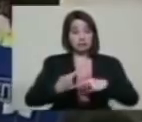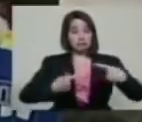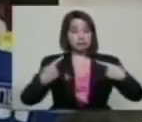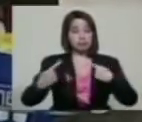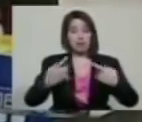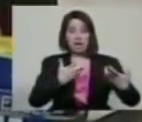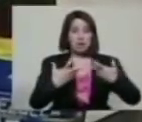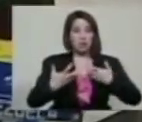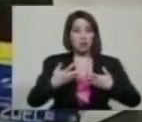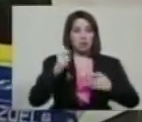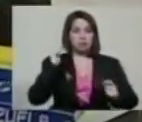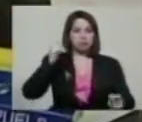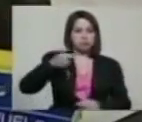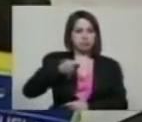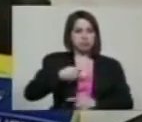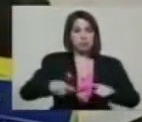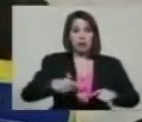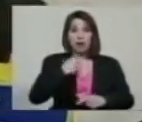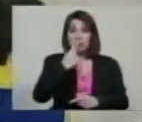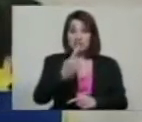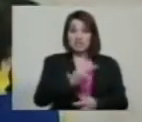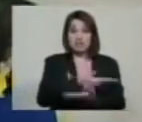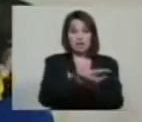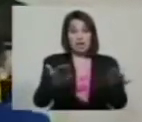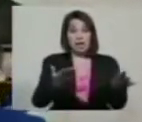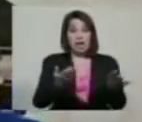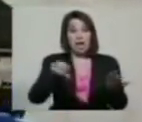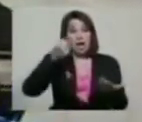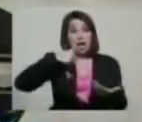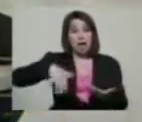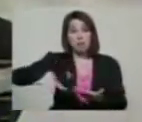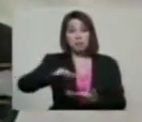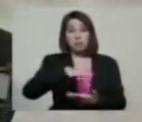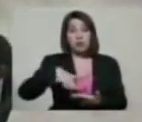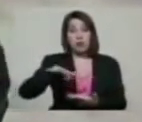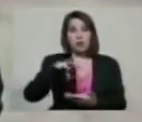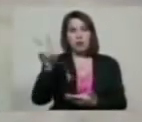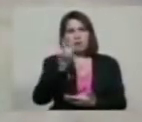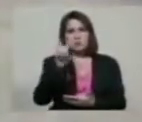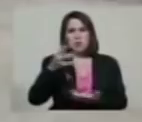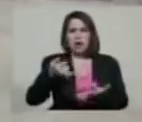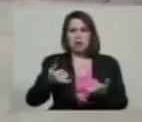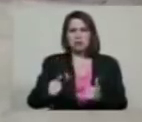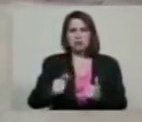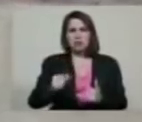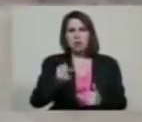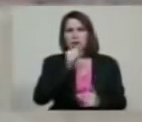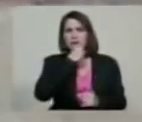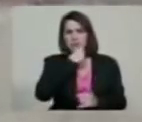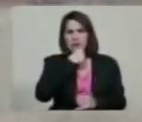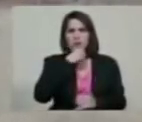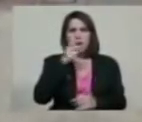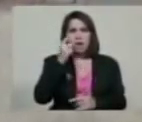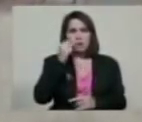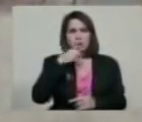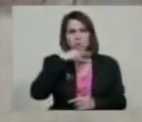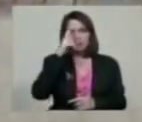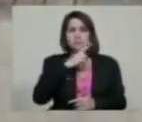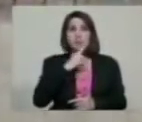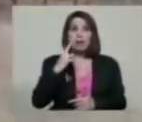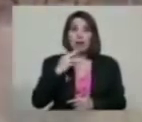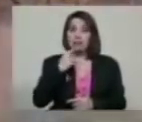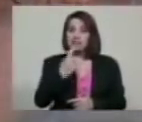cada competencia, le dicen a ustedes, a sus padres, a sus tíos y a nosotros los adultos mayores, que a Venezuela